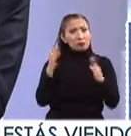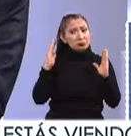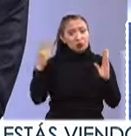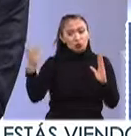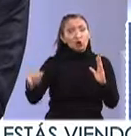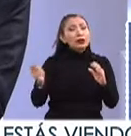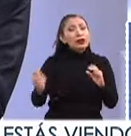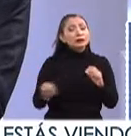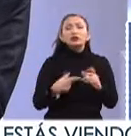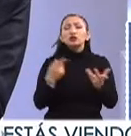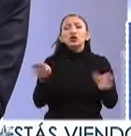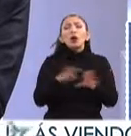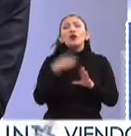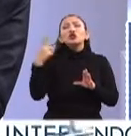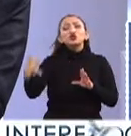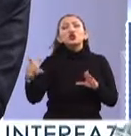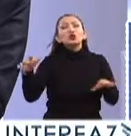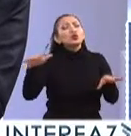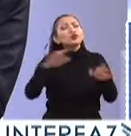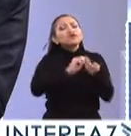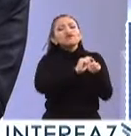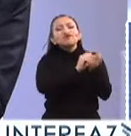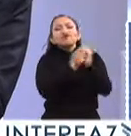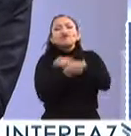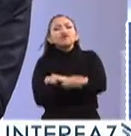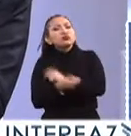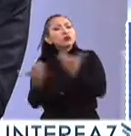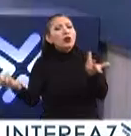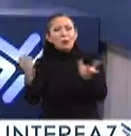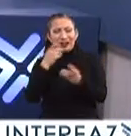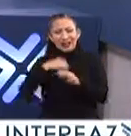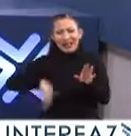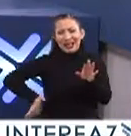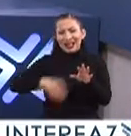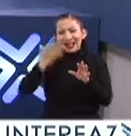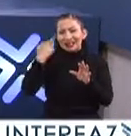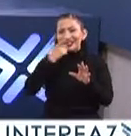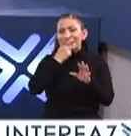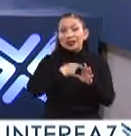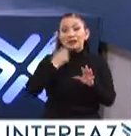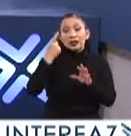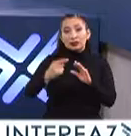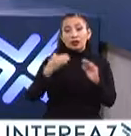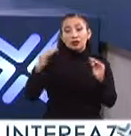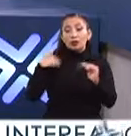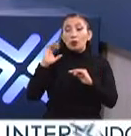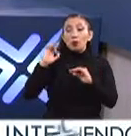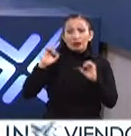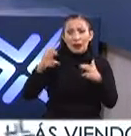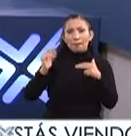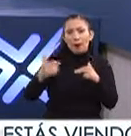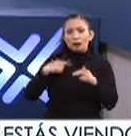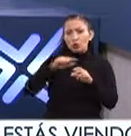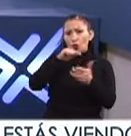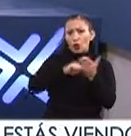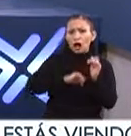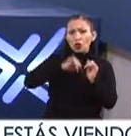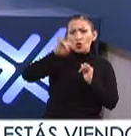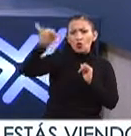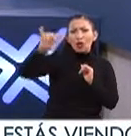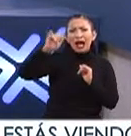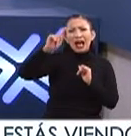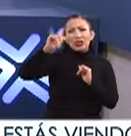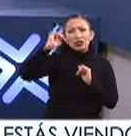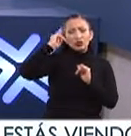maravillas de ti. ¿Cómo ha sido esta transición? ¿Qué tan? Tú nos comentabas antes de entrar al aire que eres de los Altos de Chiapas, de